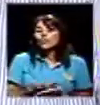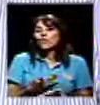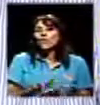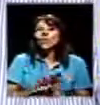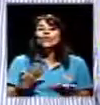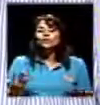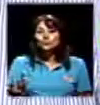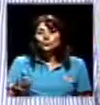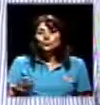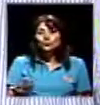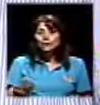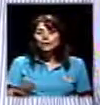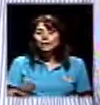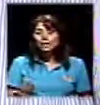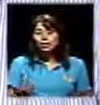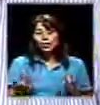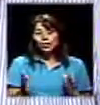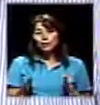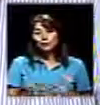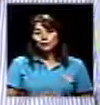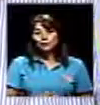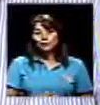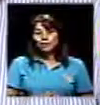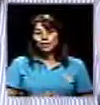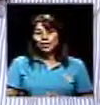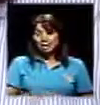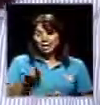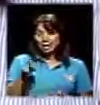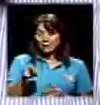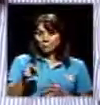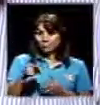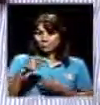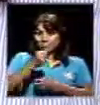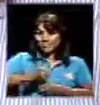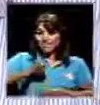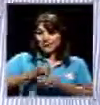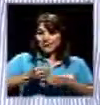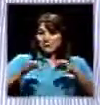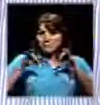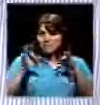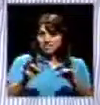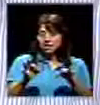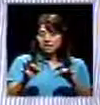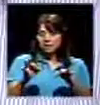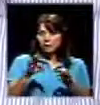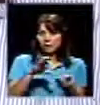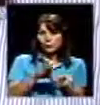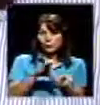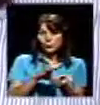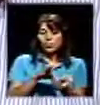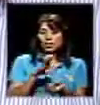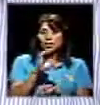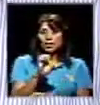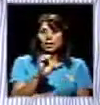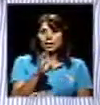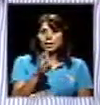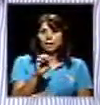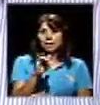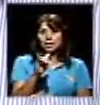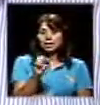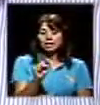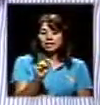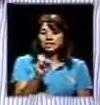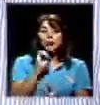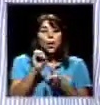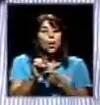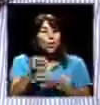Bueno, resulta que el hacer bien las cosas en un EVAIS o en un área de salud, ¿de qué